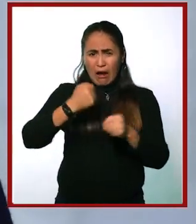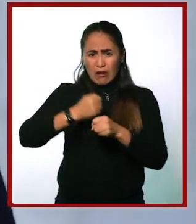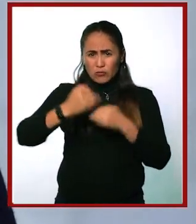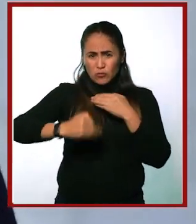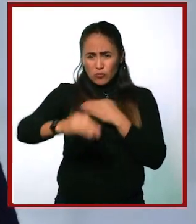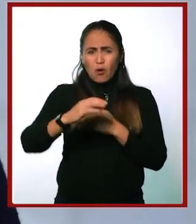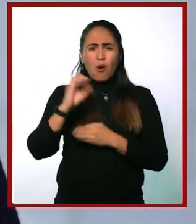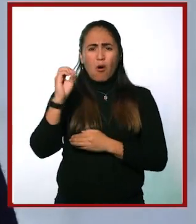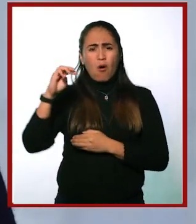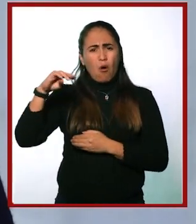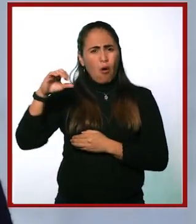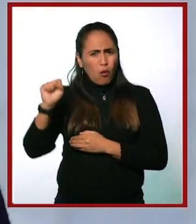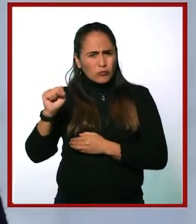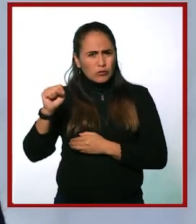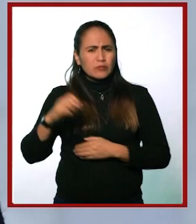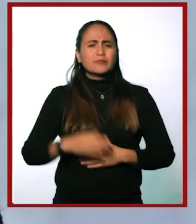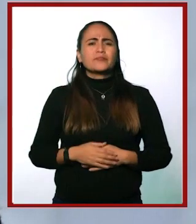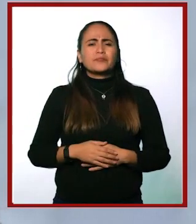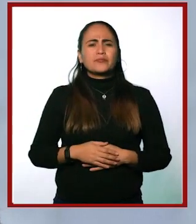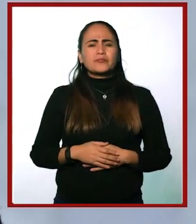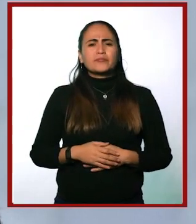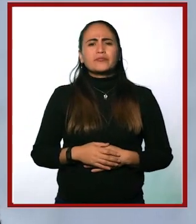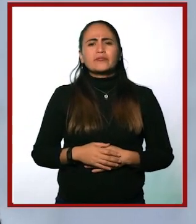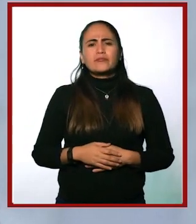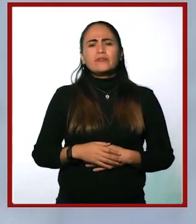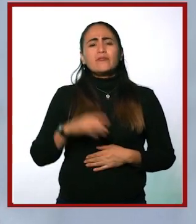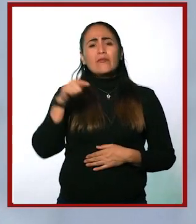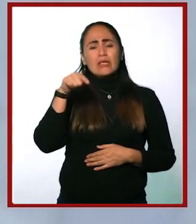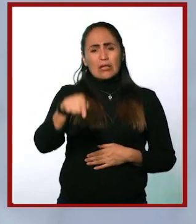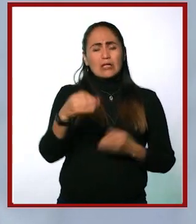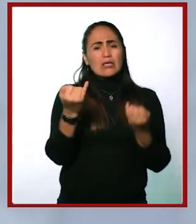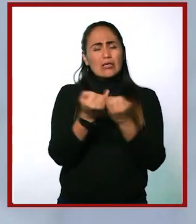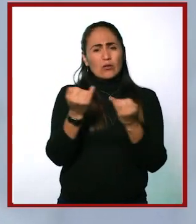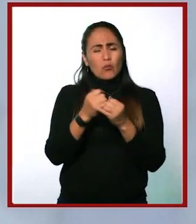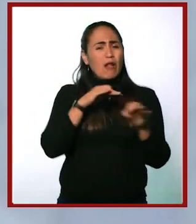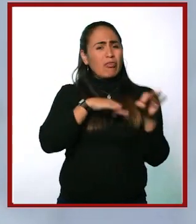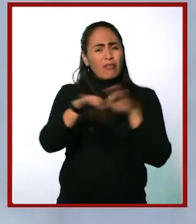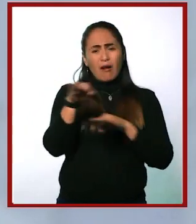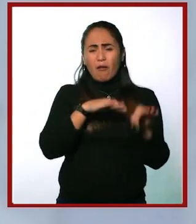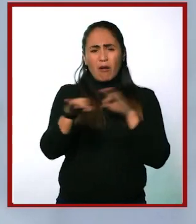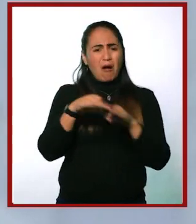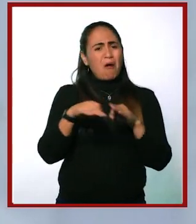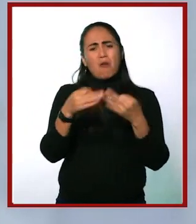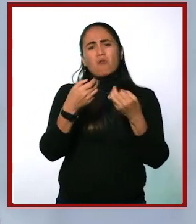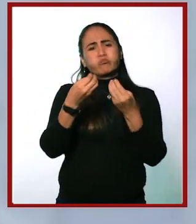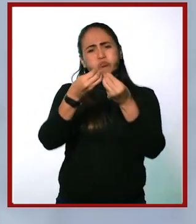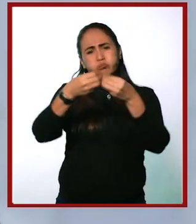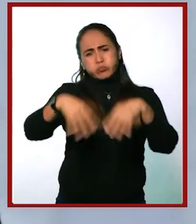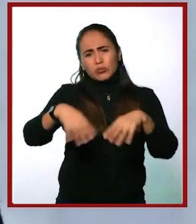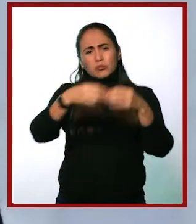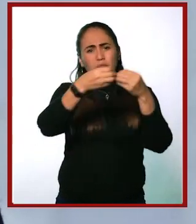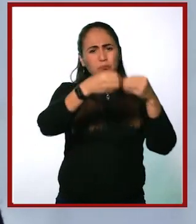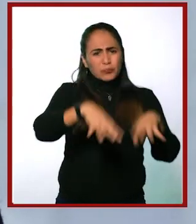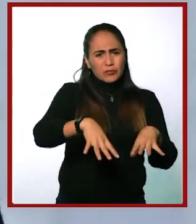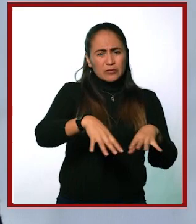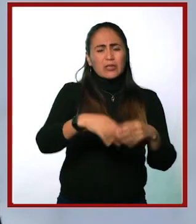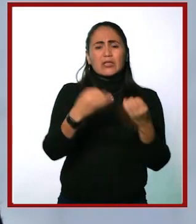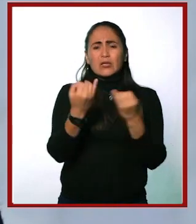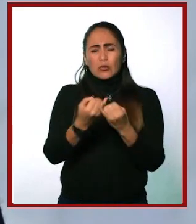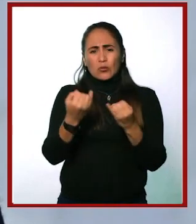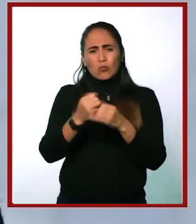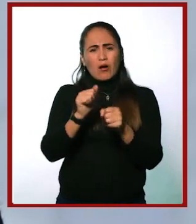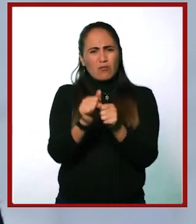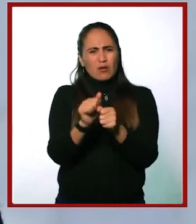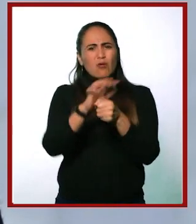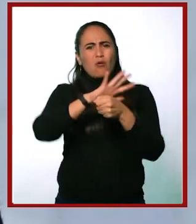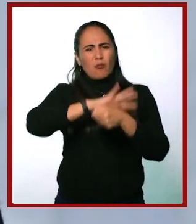del Trabajo estima que la mitad de la población activa podría perder sus empleos en los próximos meses y que el virus podría costarle